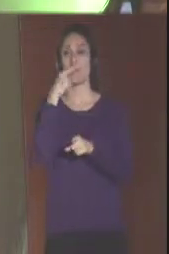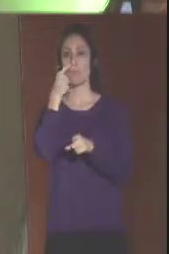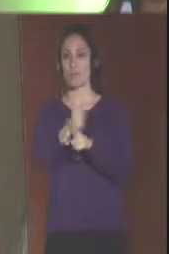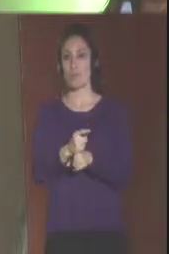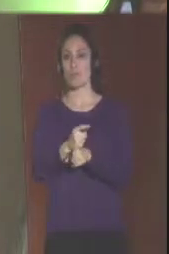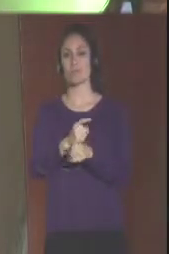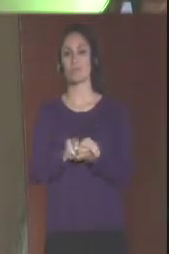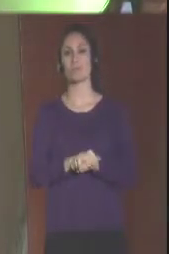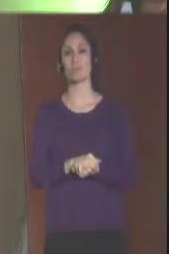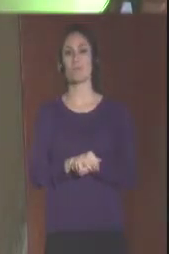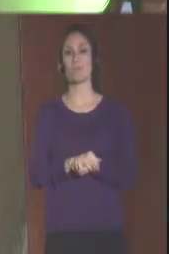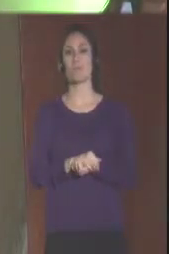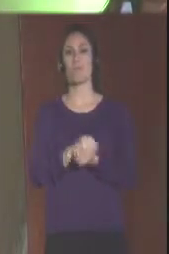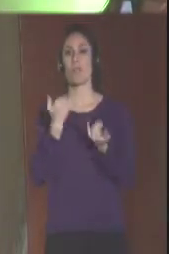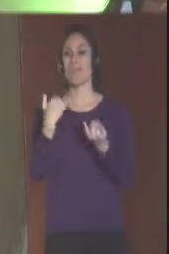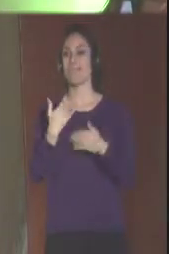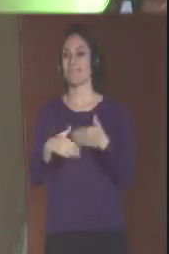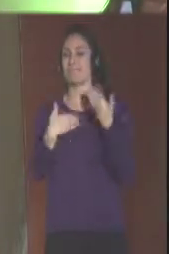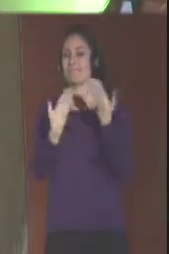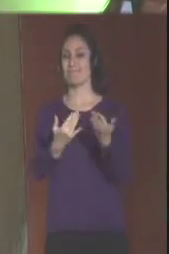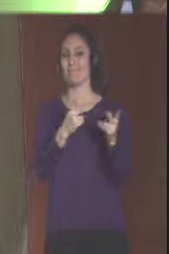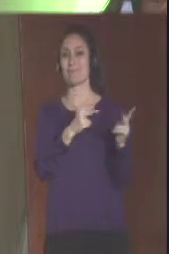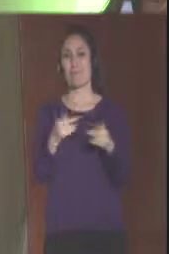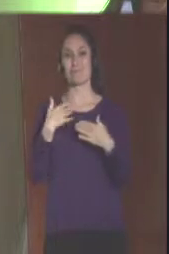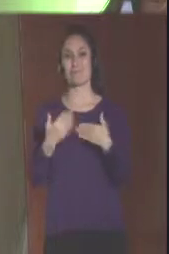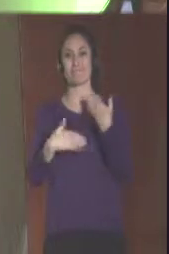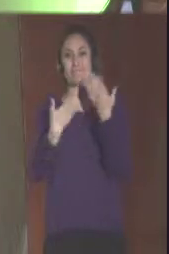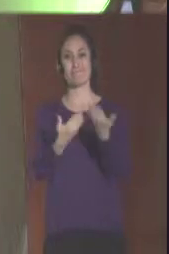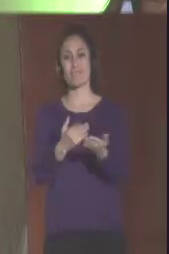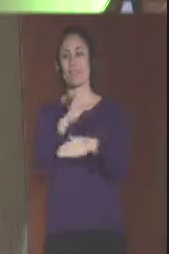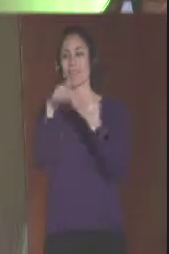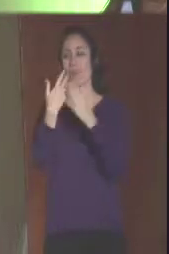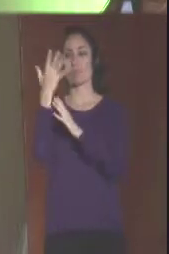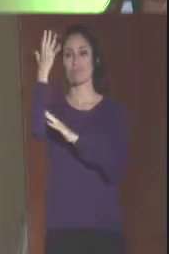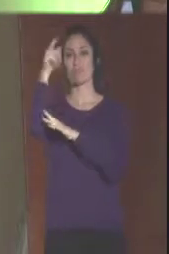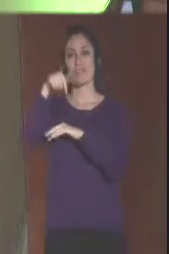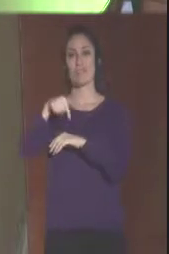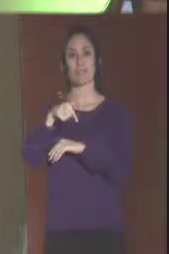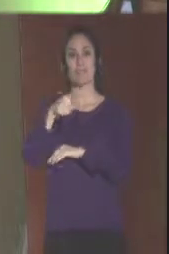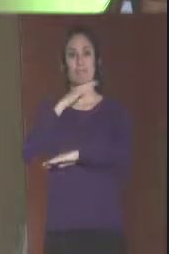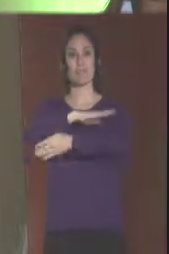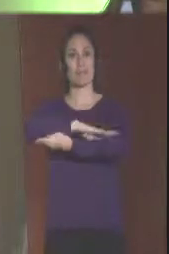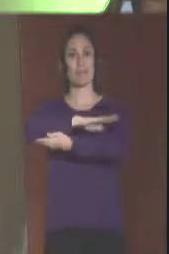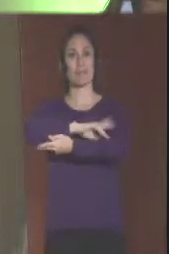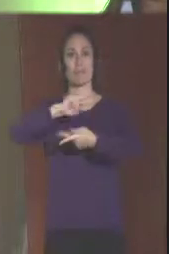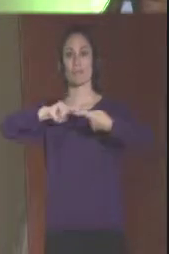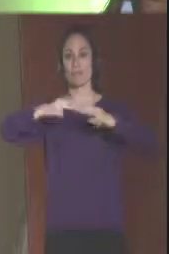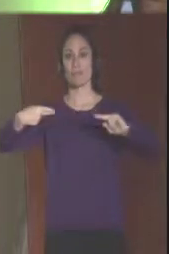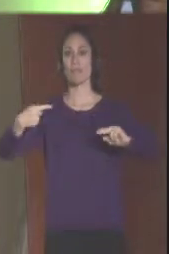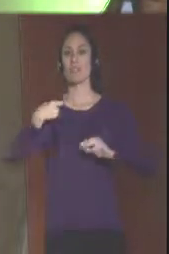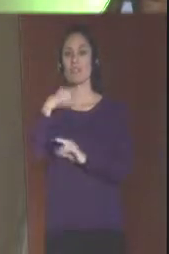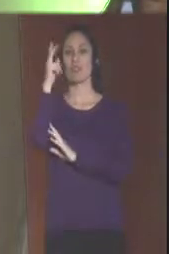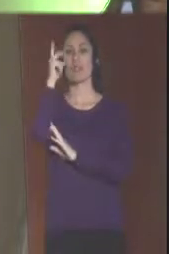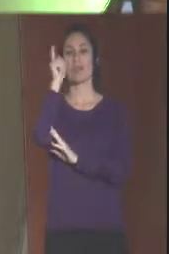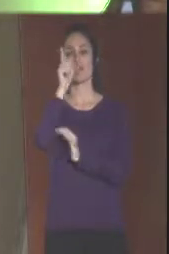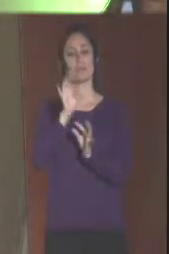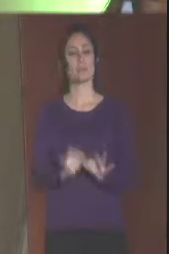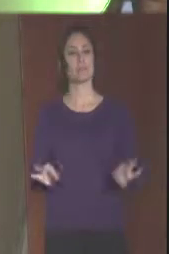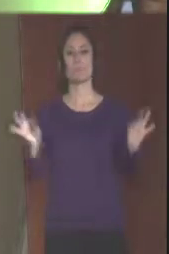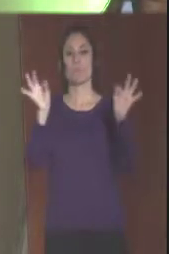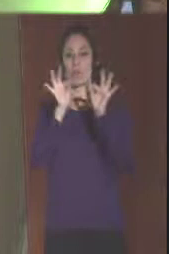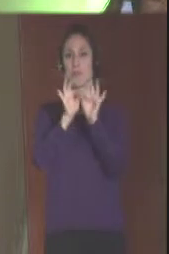como las que han sido planteadas el día de hoy y las que se plantearán en todo el foro, en todo el encuentro, en esta plataforma regional, creo que son